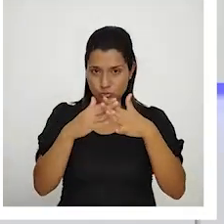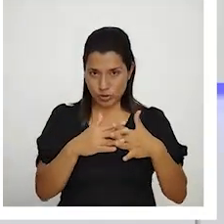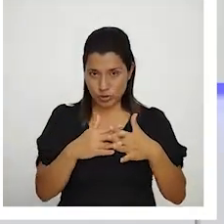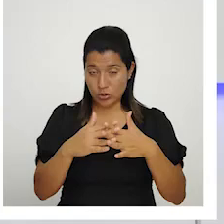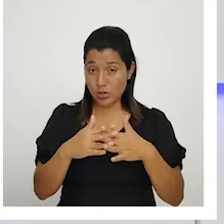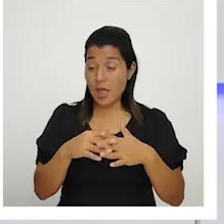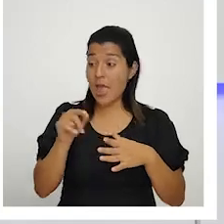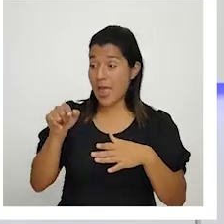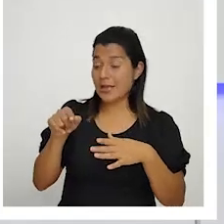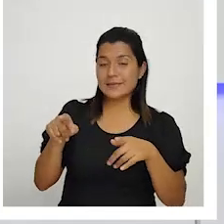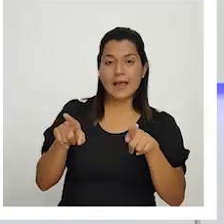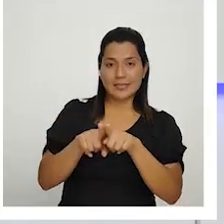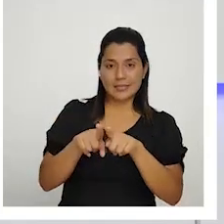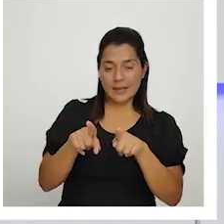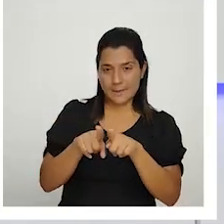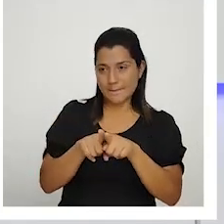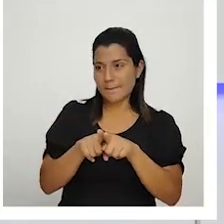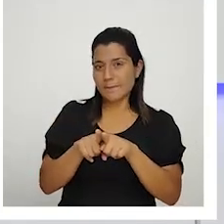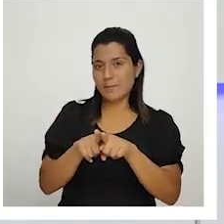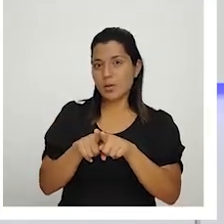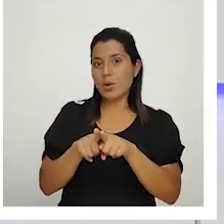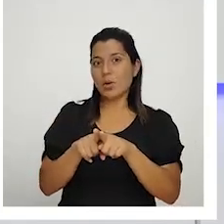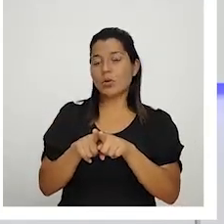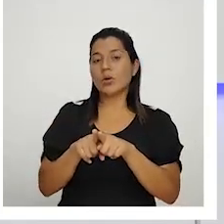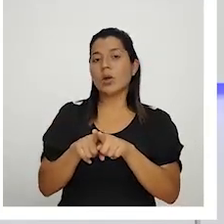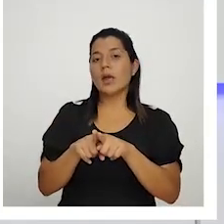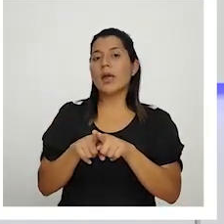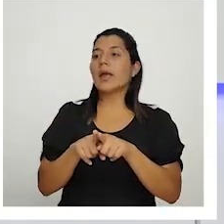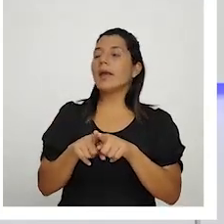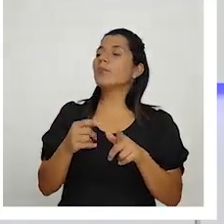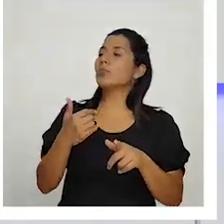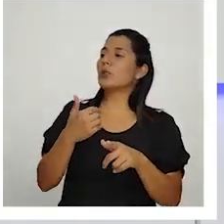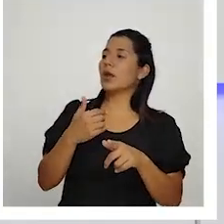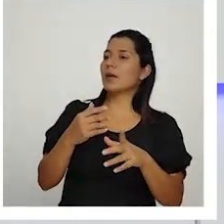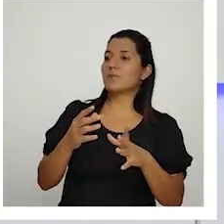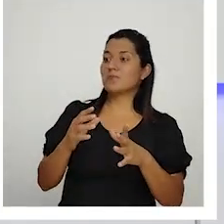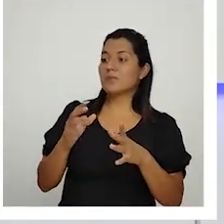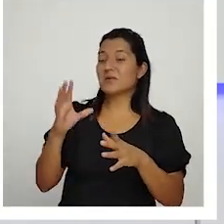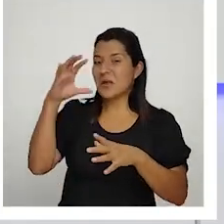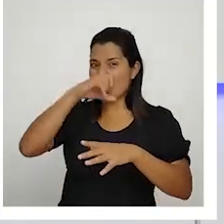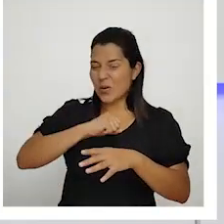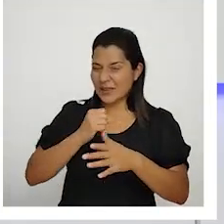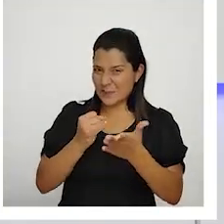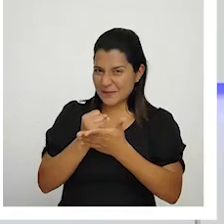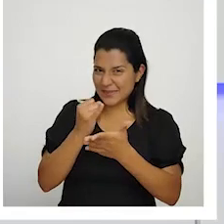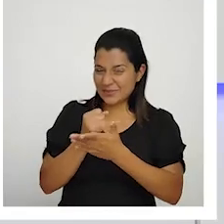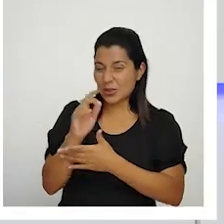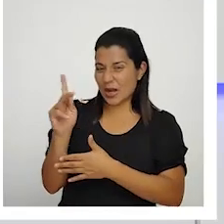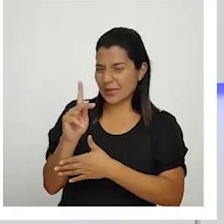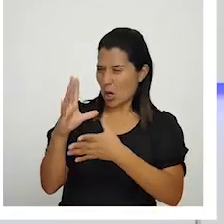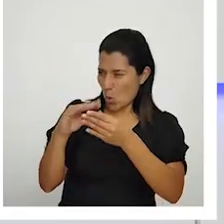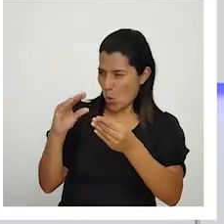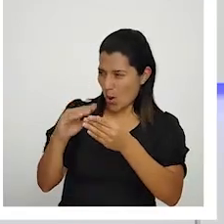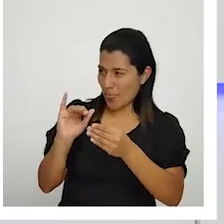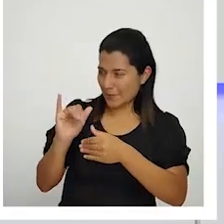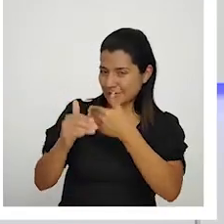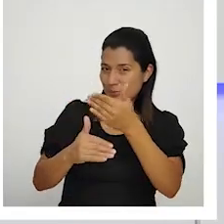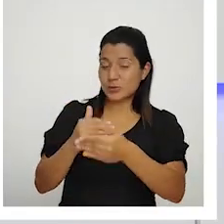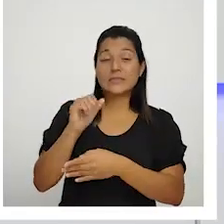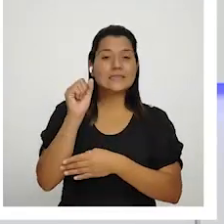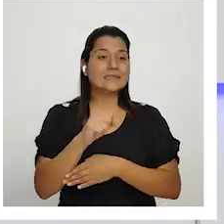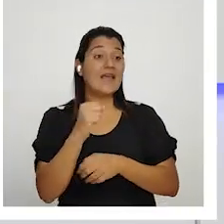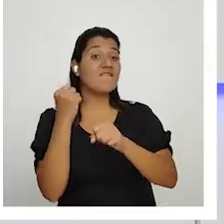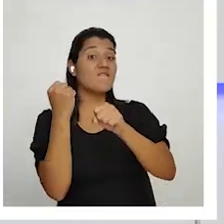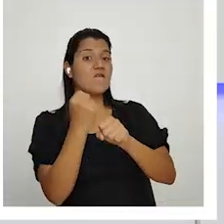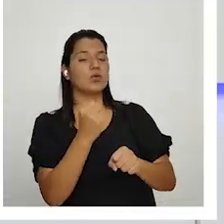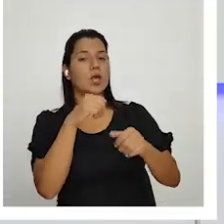fue parte, también recibió esta investigación de Catherine, entonces tal vez contarnos un poquito más de esta parte del proceso, Catherine. Sí, claro, como te decía, esta fundación en São